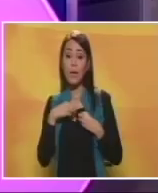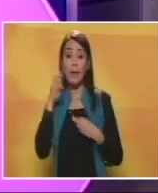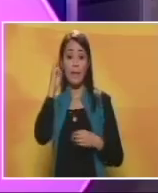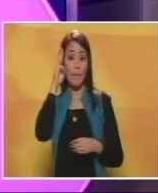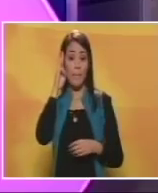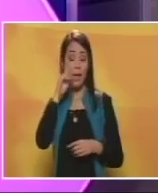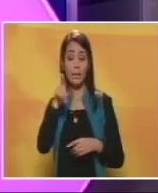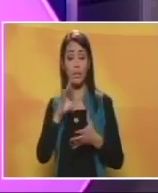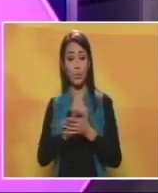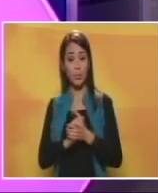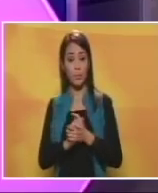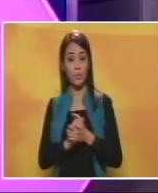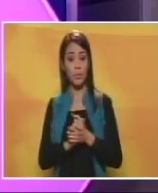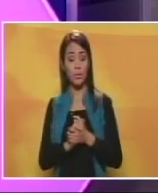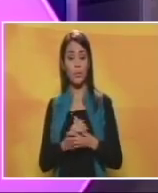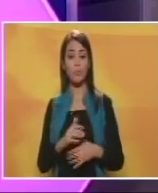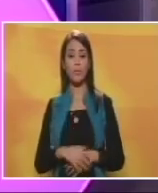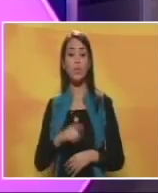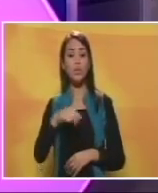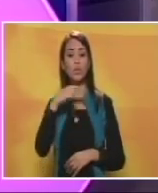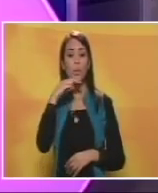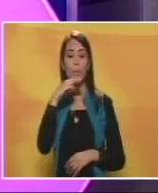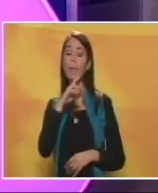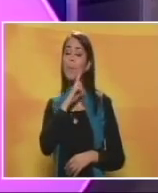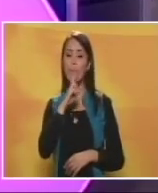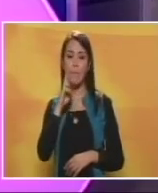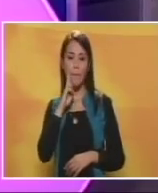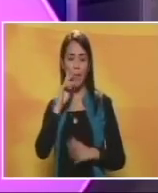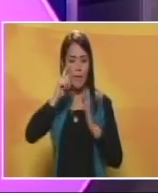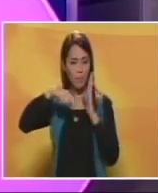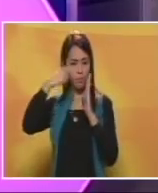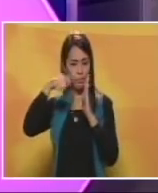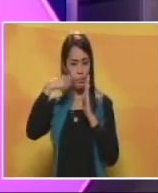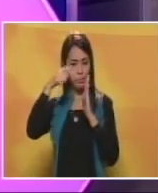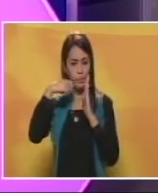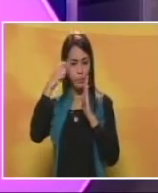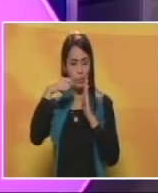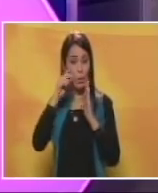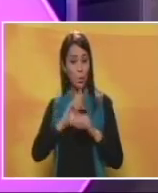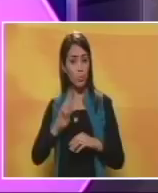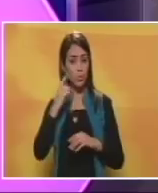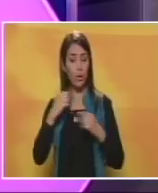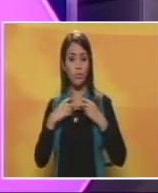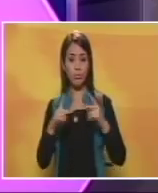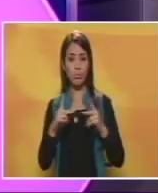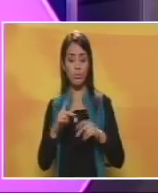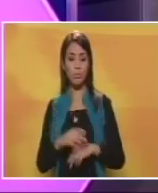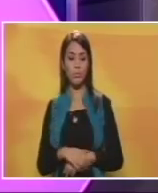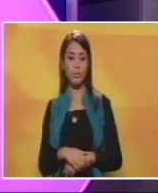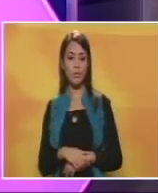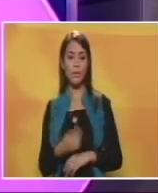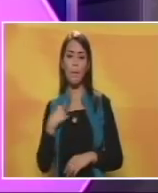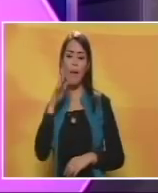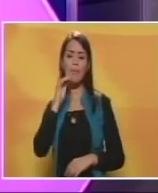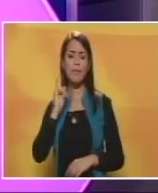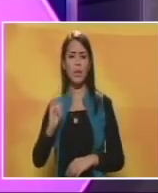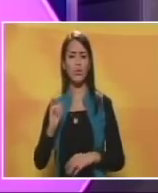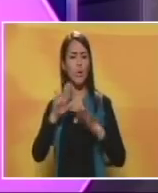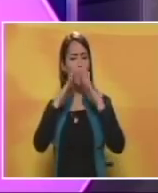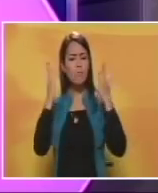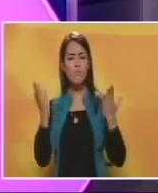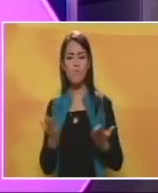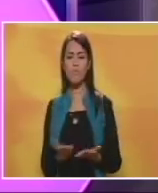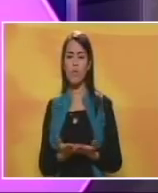sus compañeros. Su madre decidió utilizar el video que fue grabado en el momento por los presentes para denunciar ante el mundo